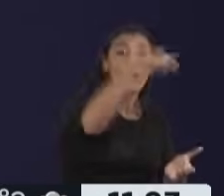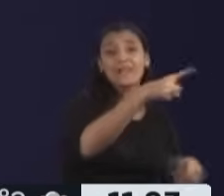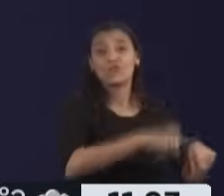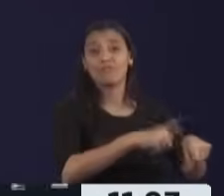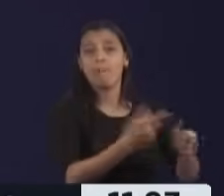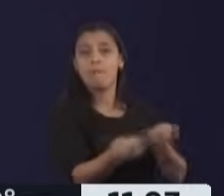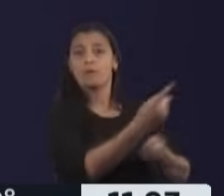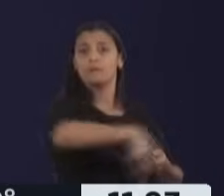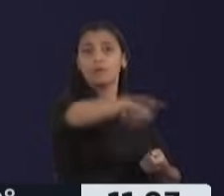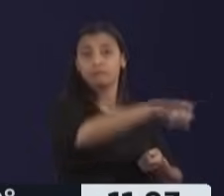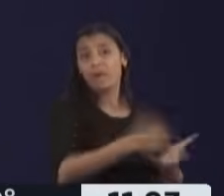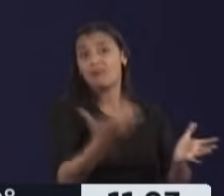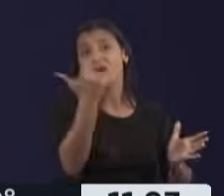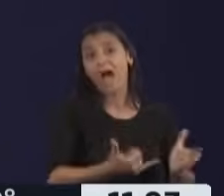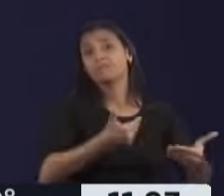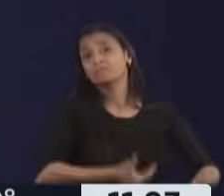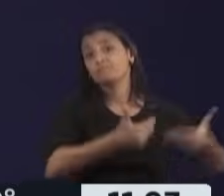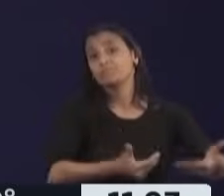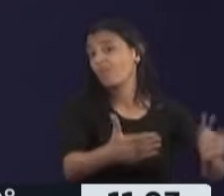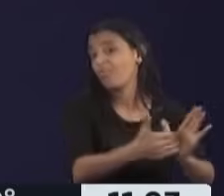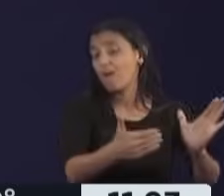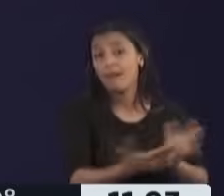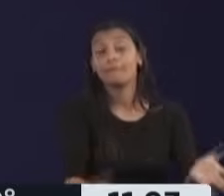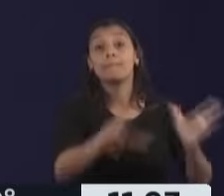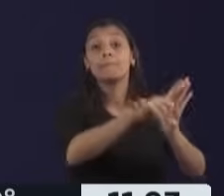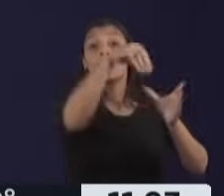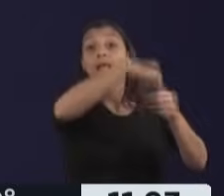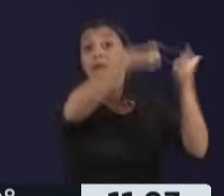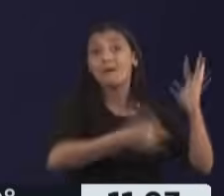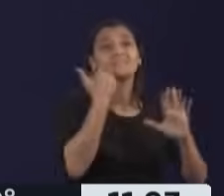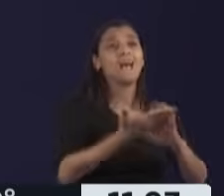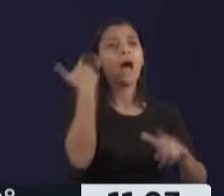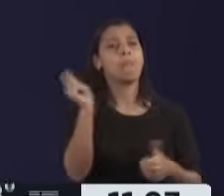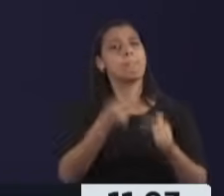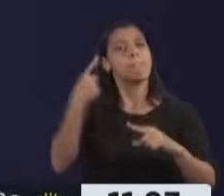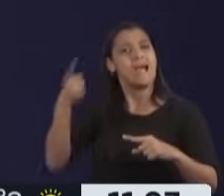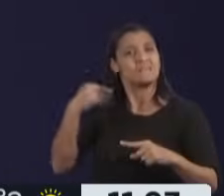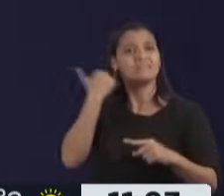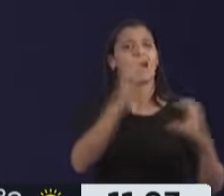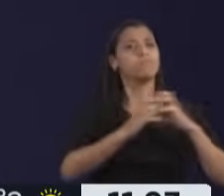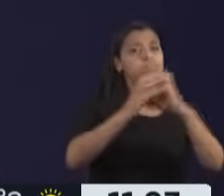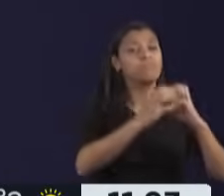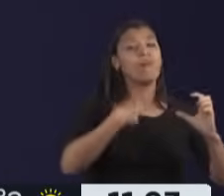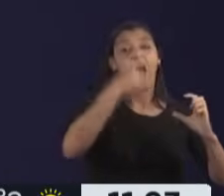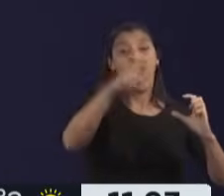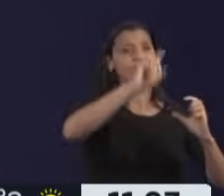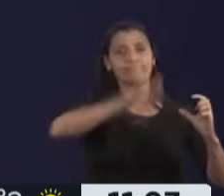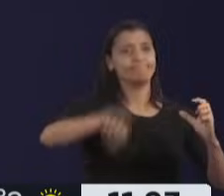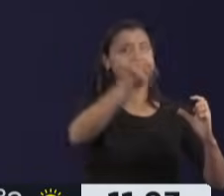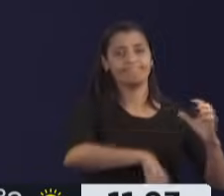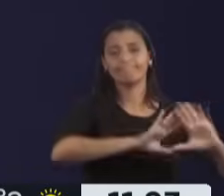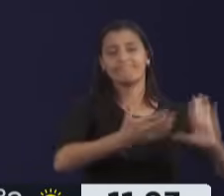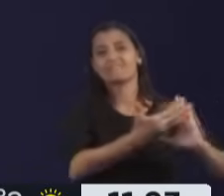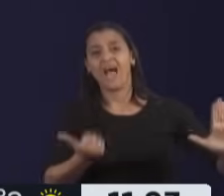como evidentemente lo hubo, porque digo, la ley base se discutió hace un par de meses atrás y la tuvimos